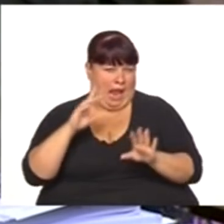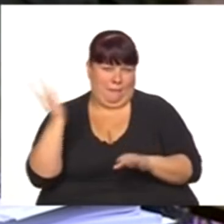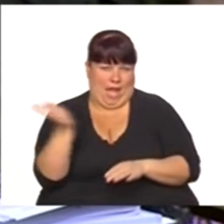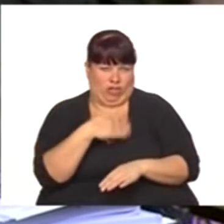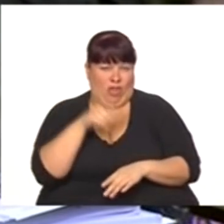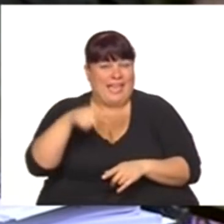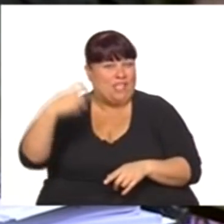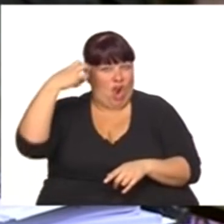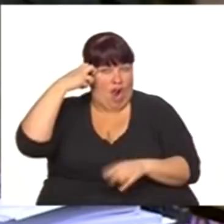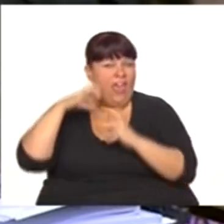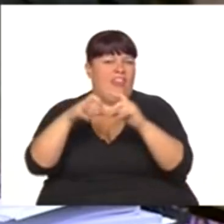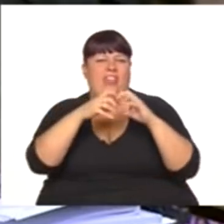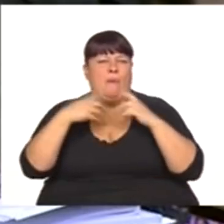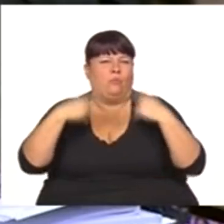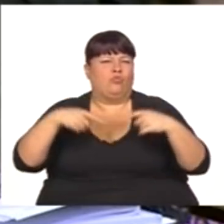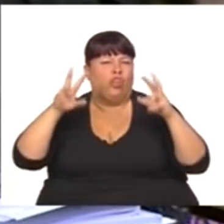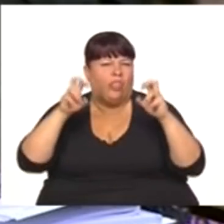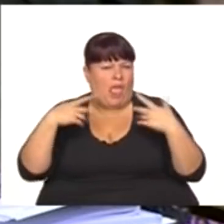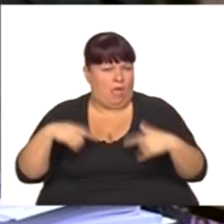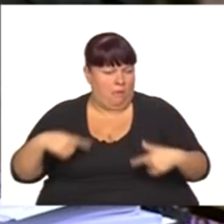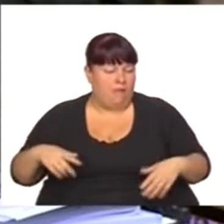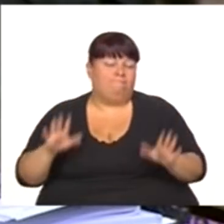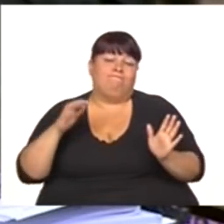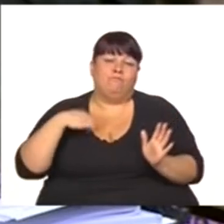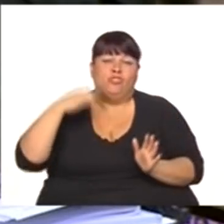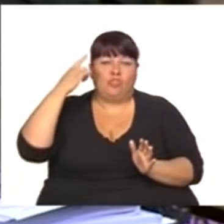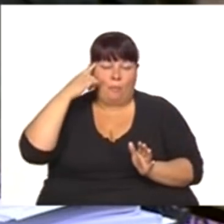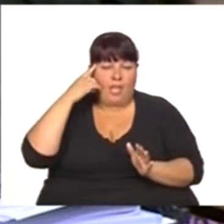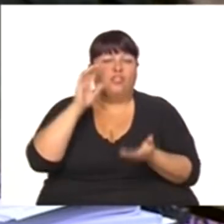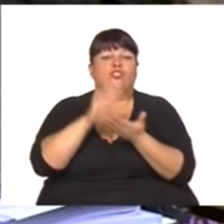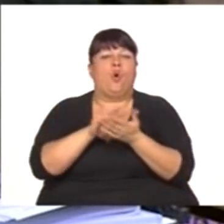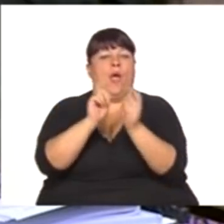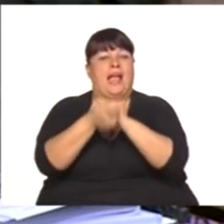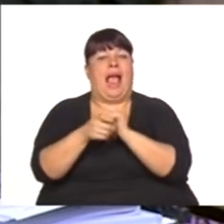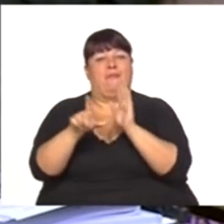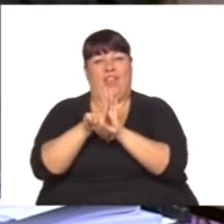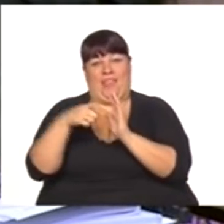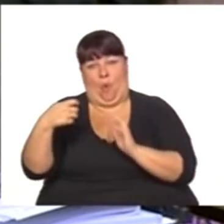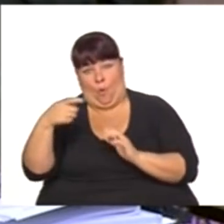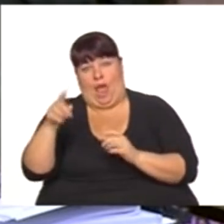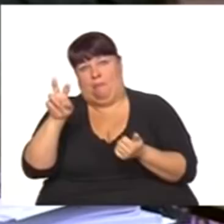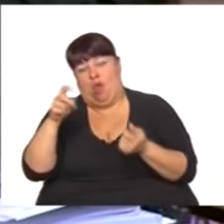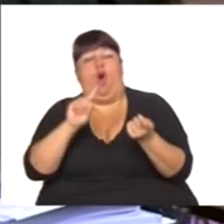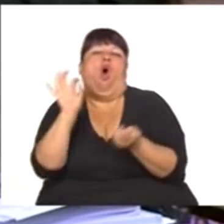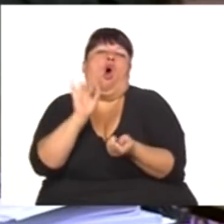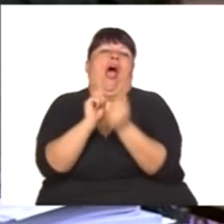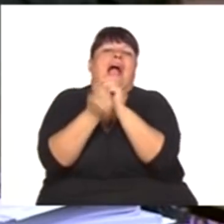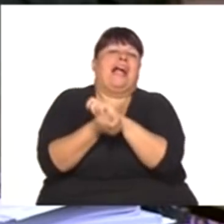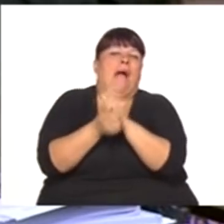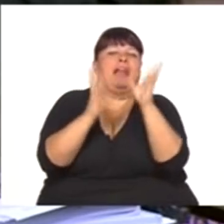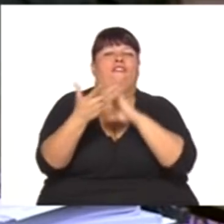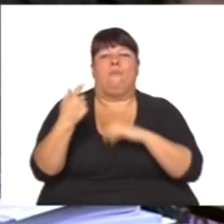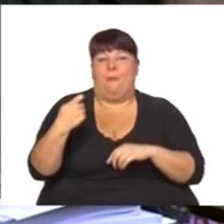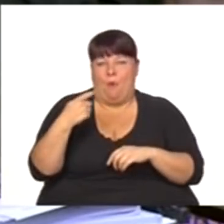cosa, porque este Congreso debate muchísimas cuestiones, creo que en el caso de la reforma previsional o del cambio de lo que es un